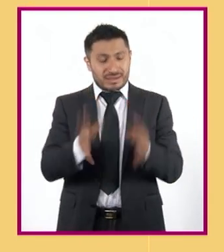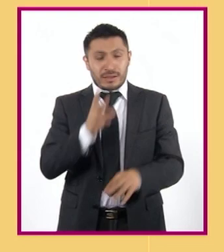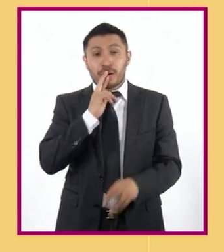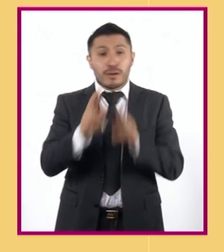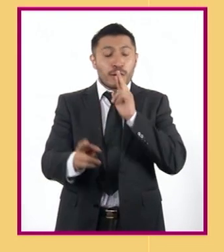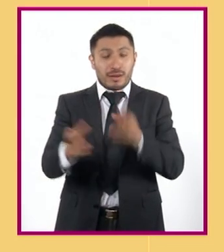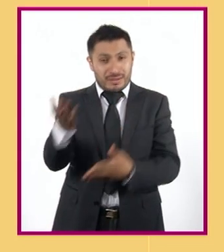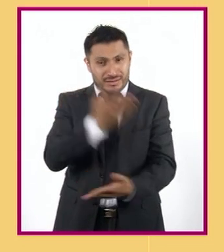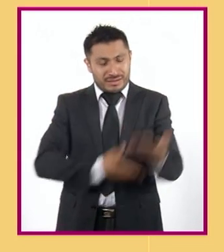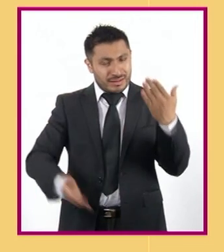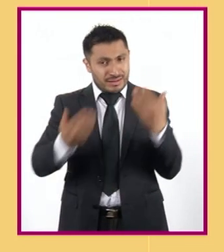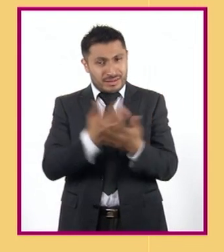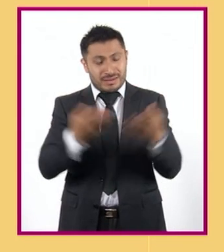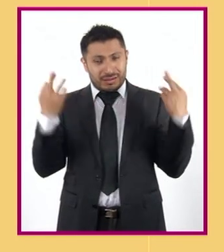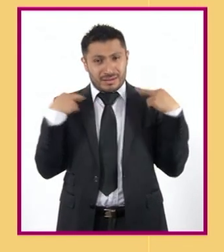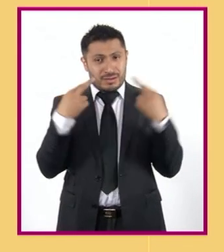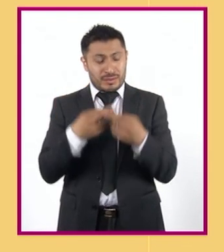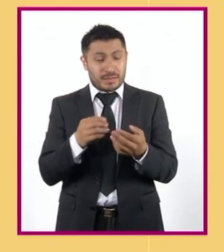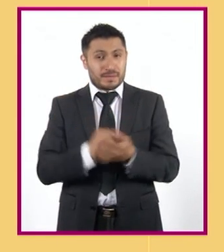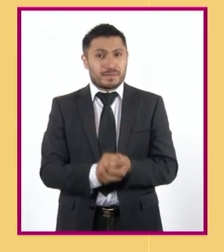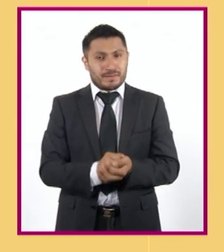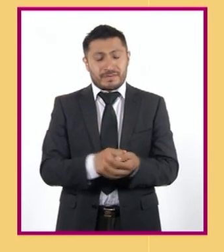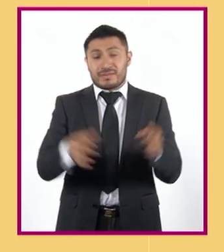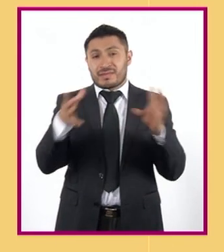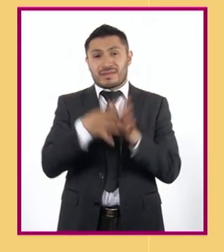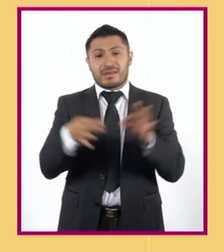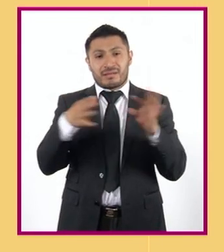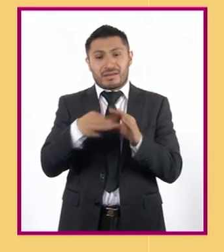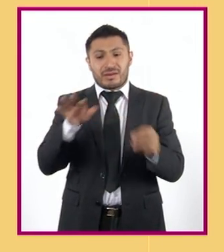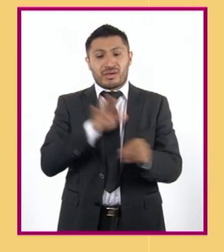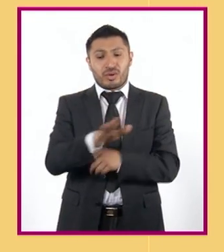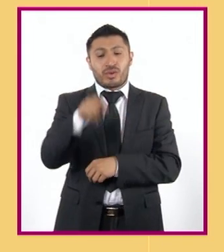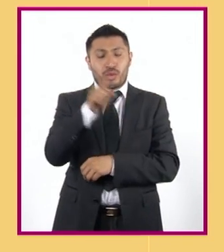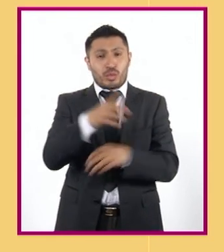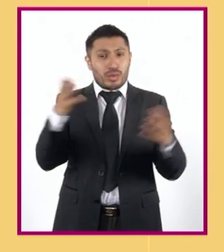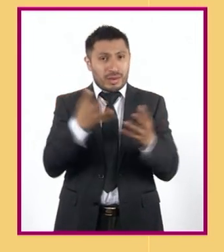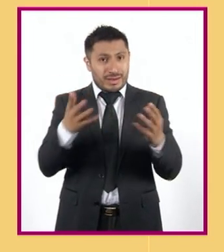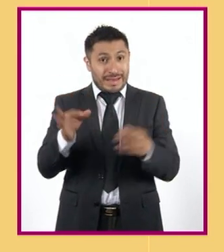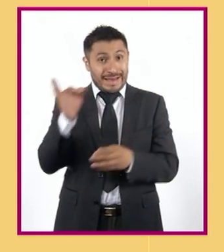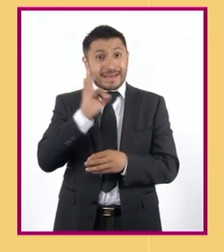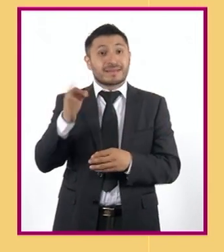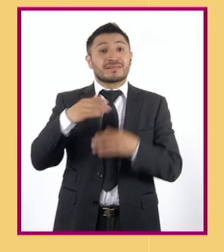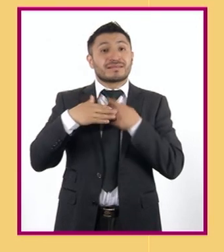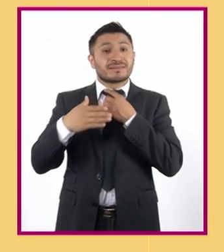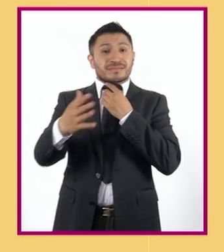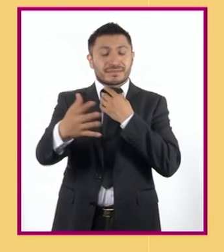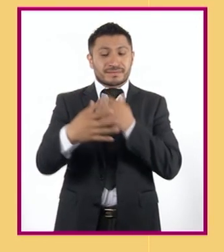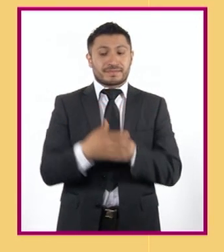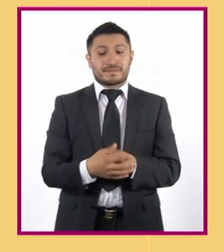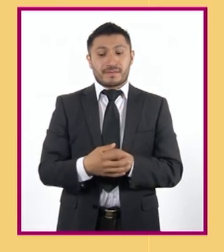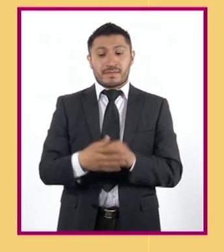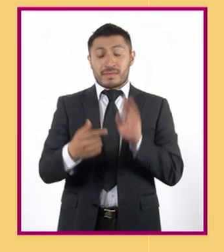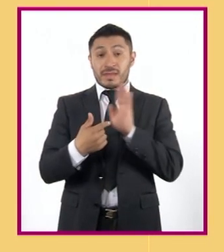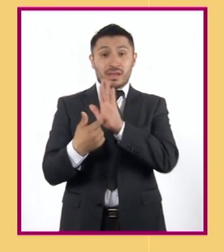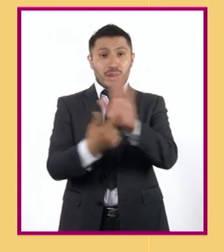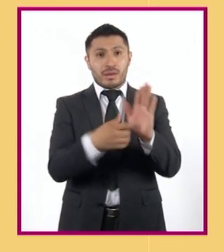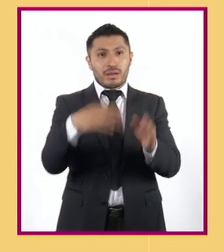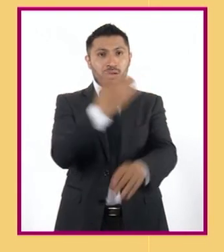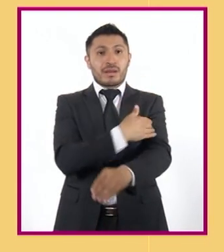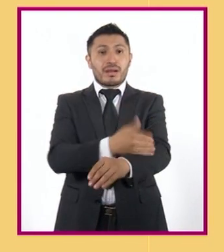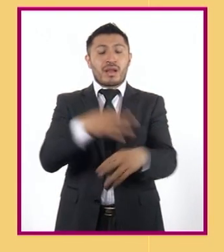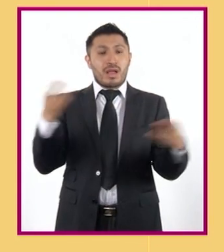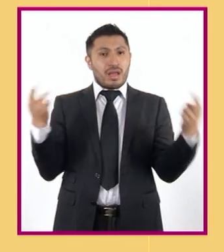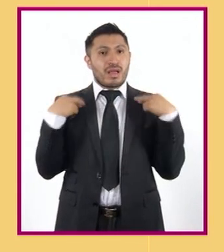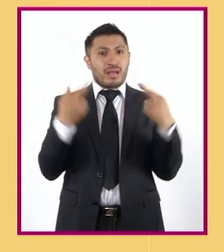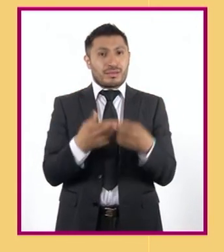podrían compartirlo con sus tutores y explicarles cómo lo hicieron, y quizás más adelante mostrárselo a sus compañeros